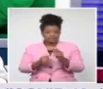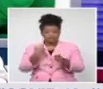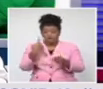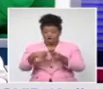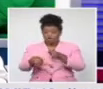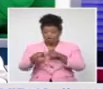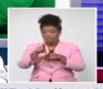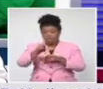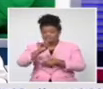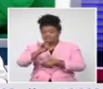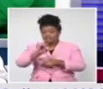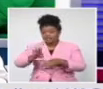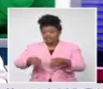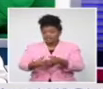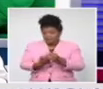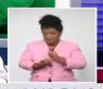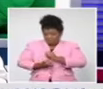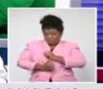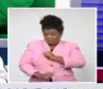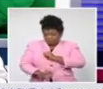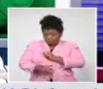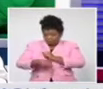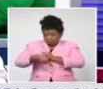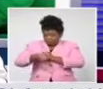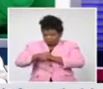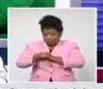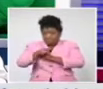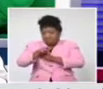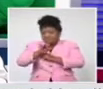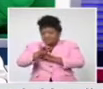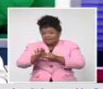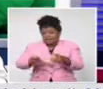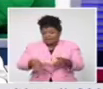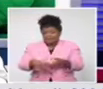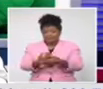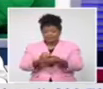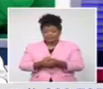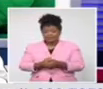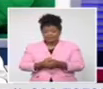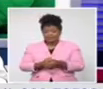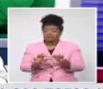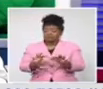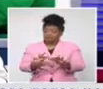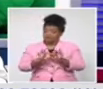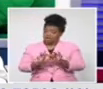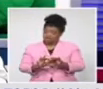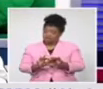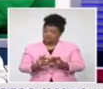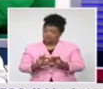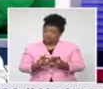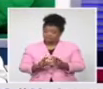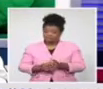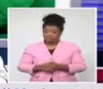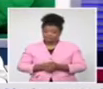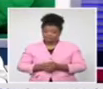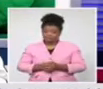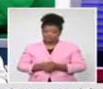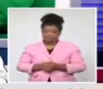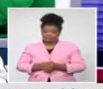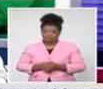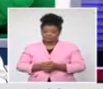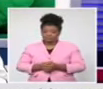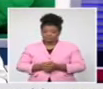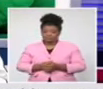de residuo reportados de grave, estable, pero grave. Estamos